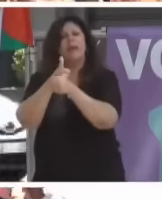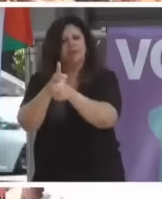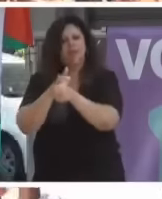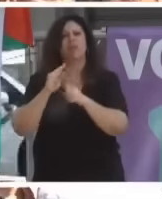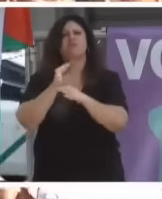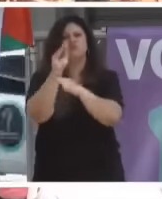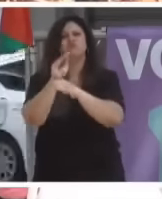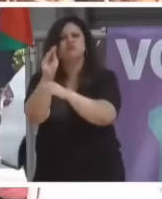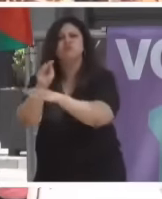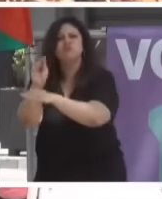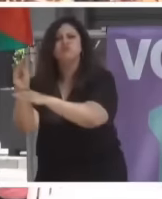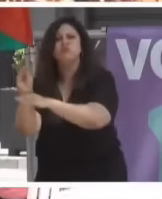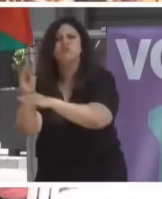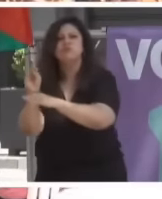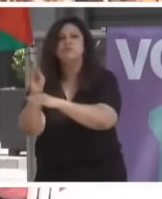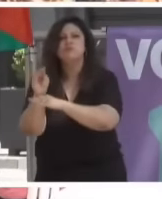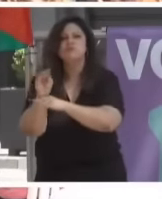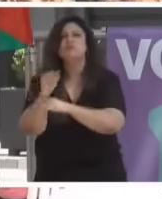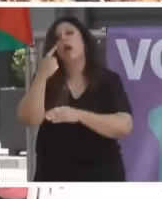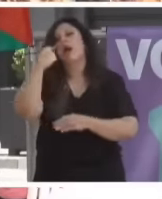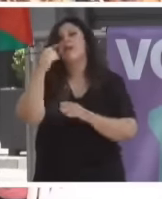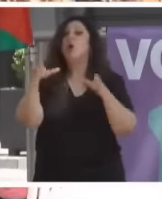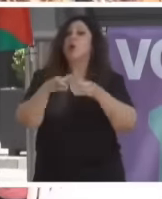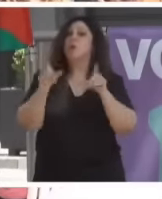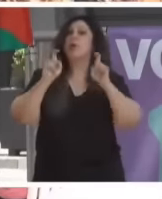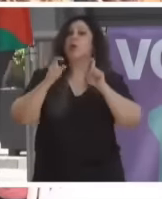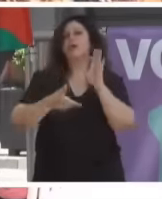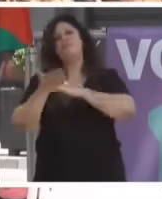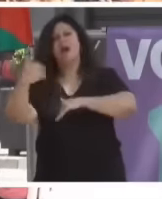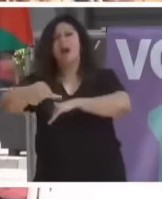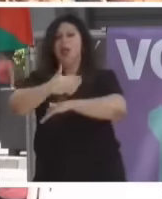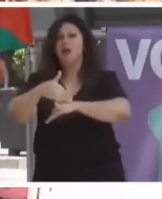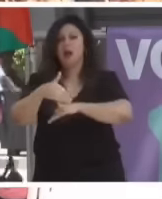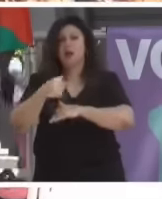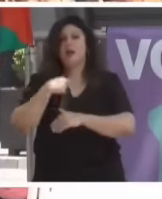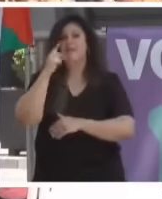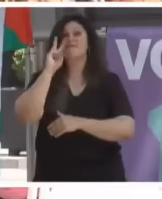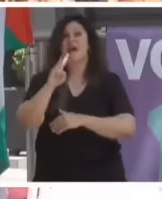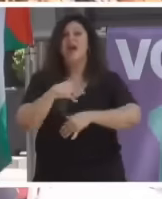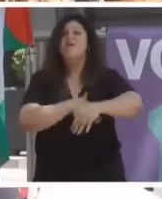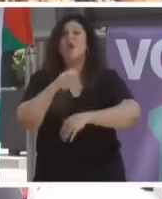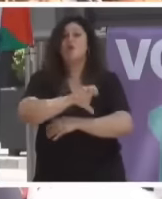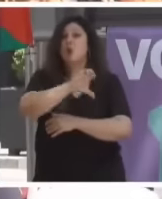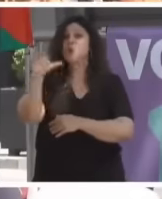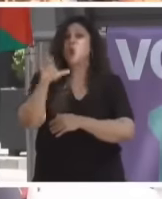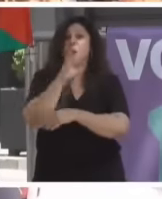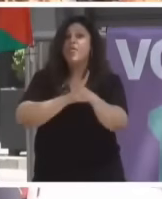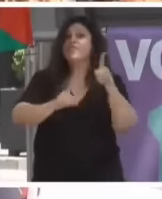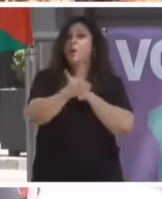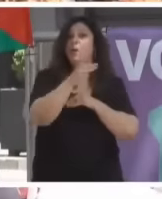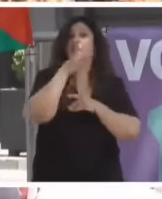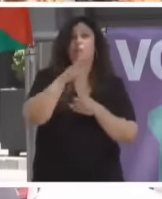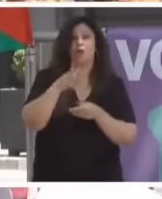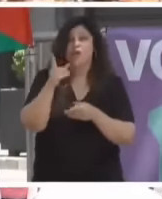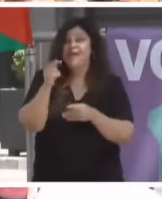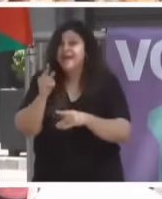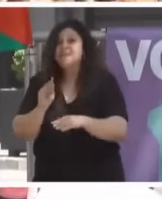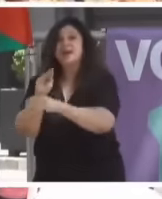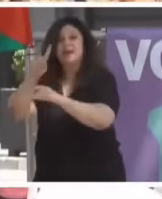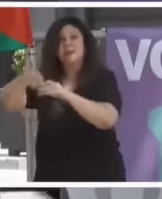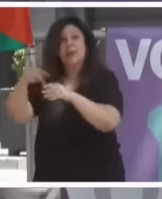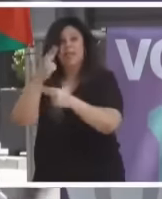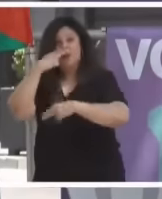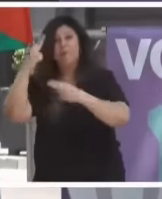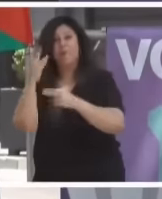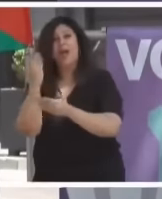Ayer la comunidad educativa salió a la calle. Estamos viendo cómo de los fondos europeos se devuelven porque no quieren invertirlos en plazas públicas, en